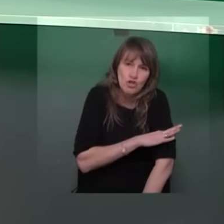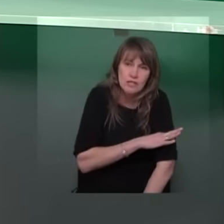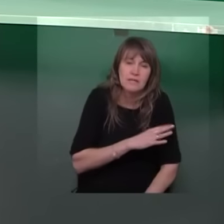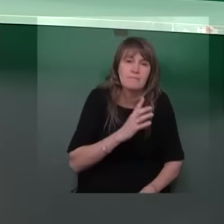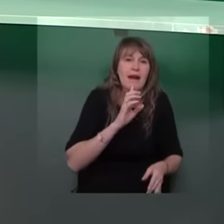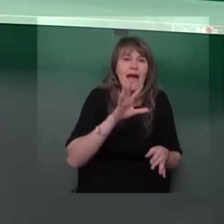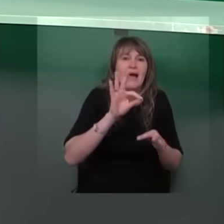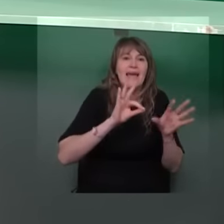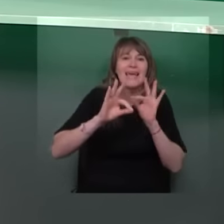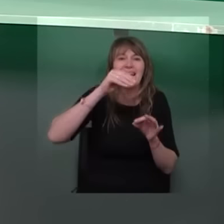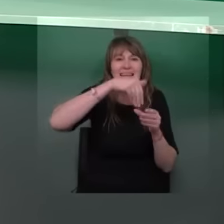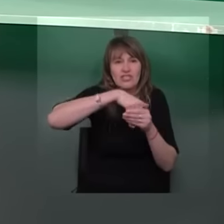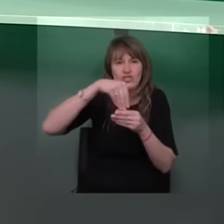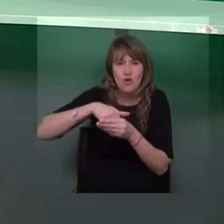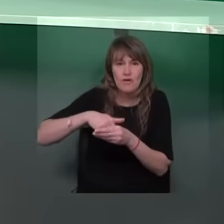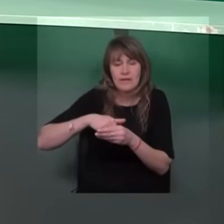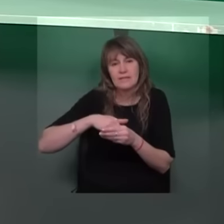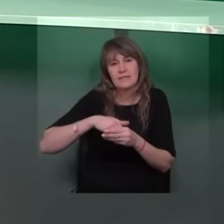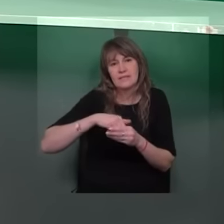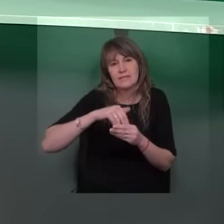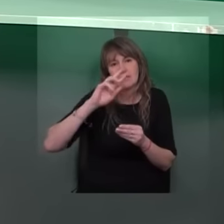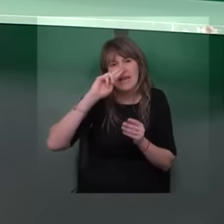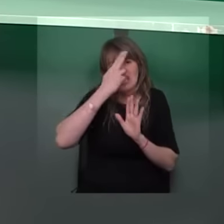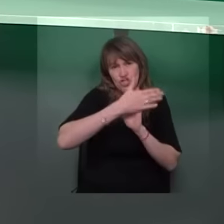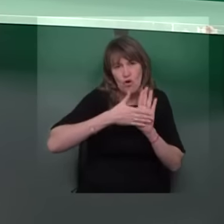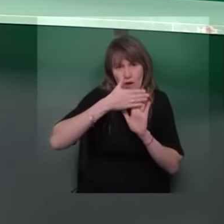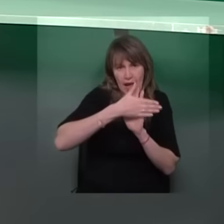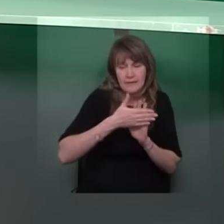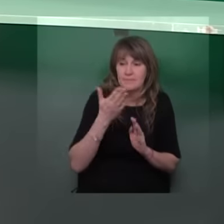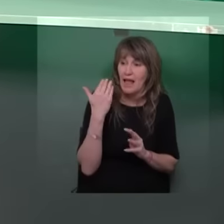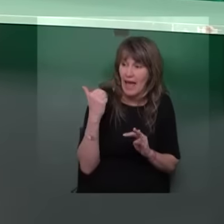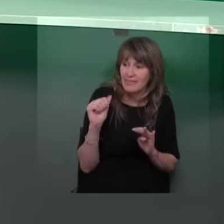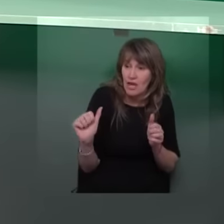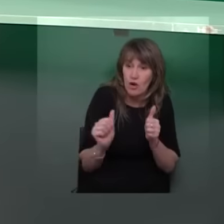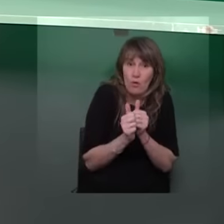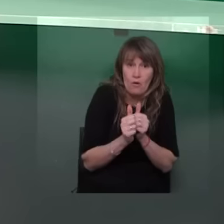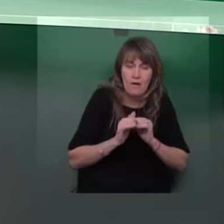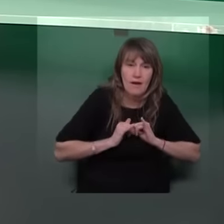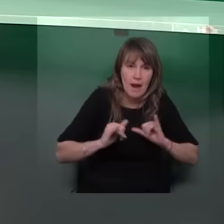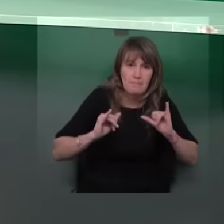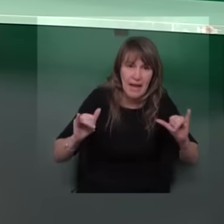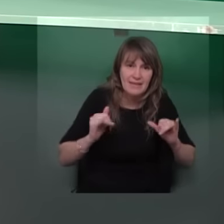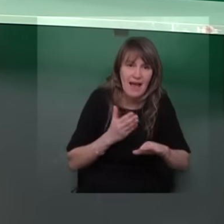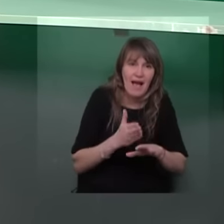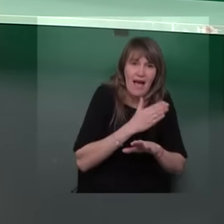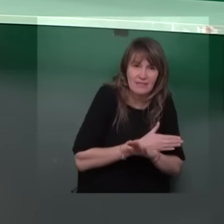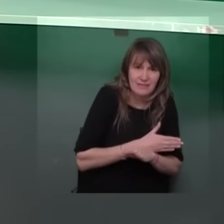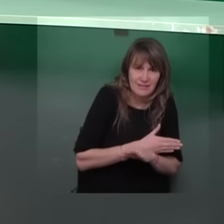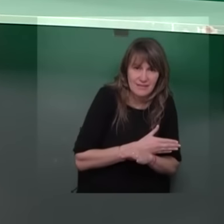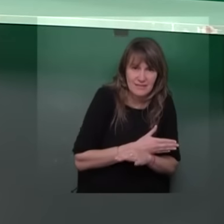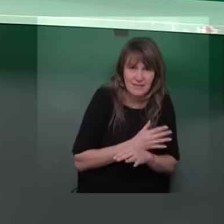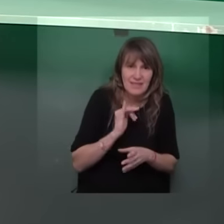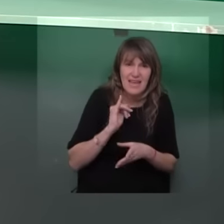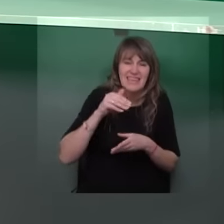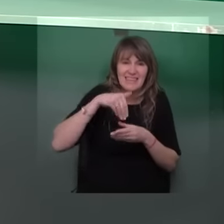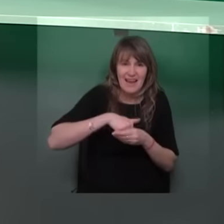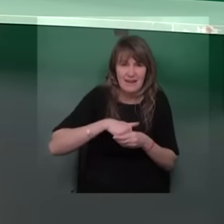según informó la diaria ya había integrado El Comando de campaña antes de las internas